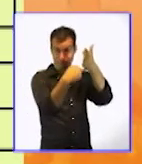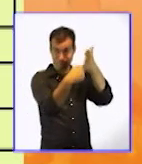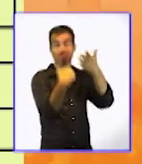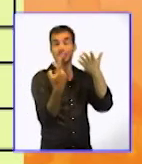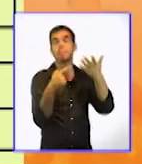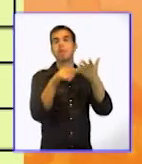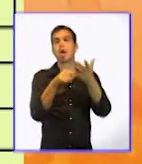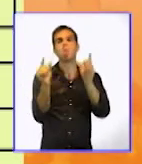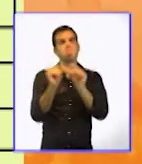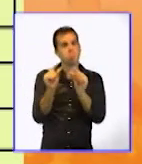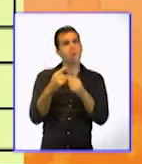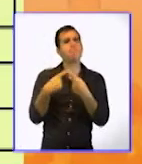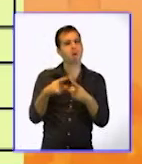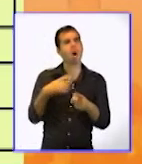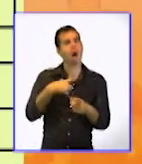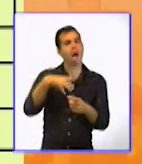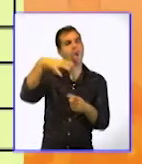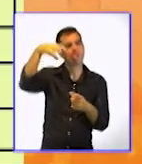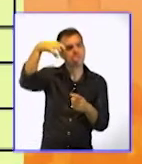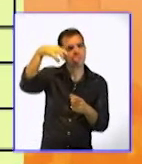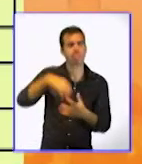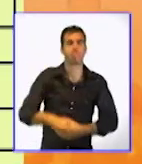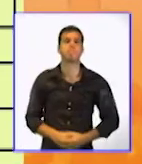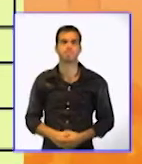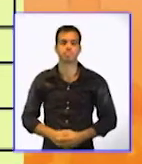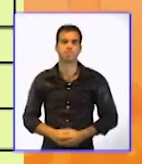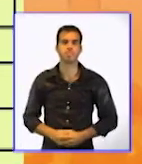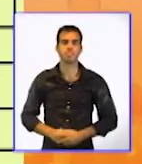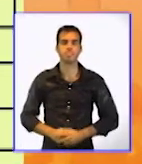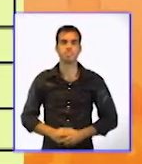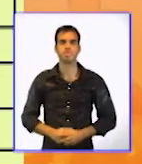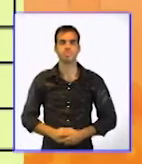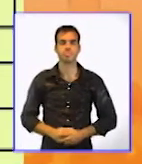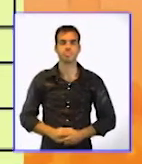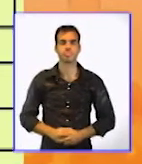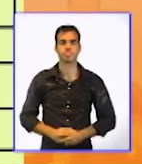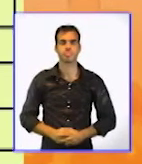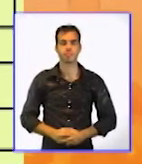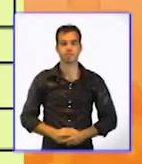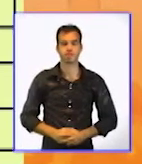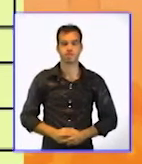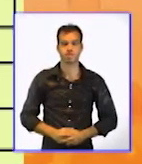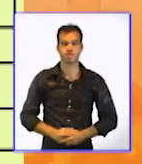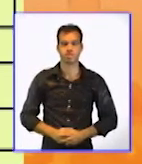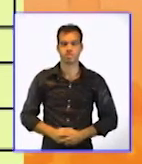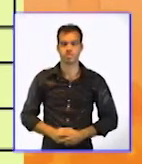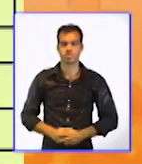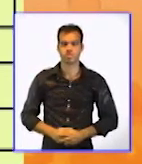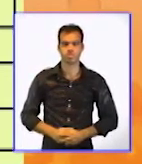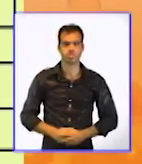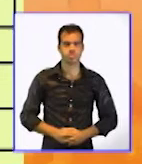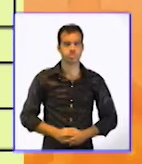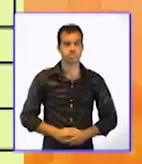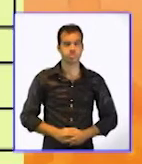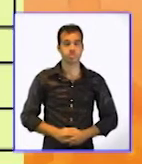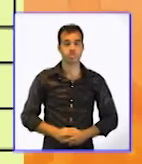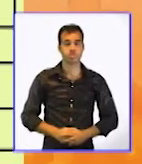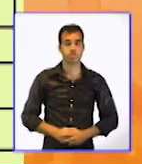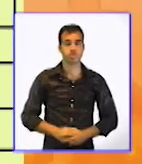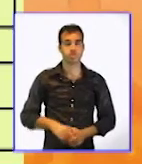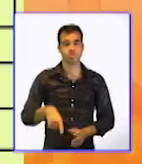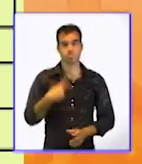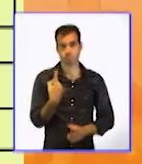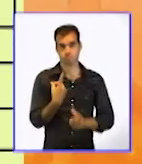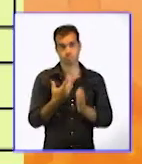están disociados en iones, pero a la vez tienen su porciento, como le dije anterior, de disociación iónica.